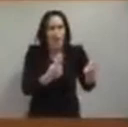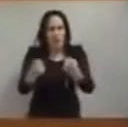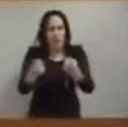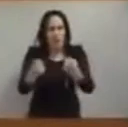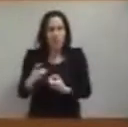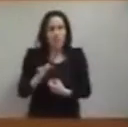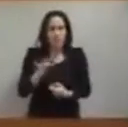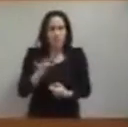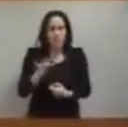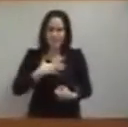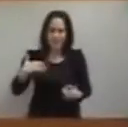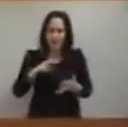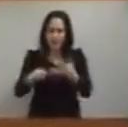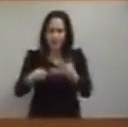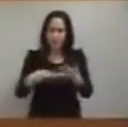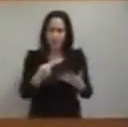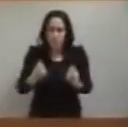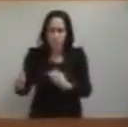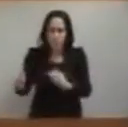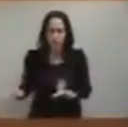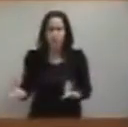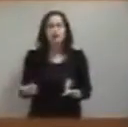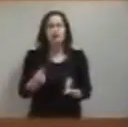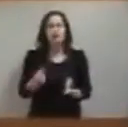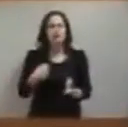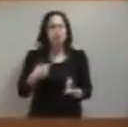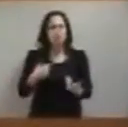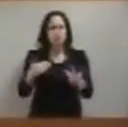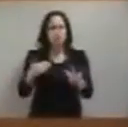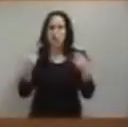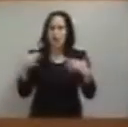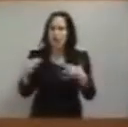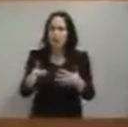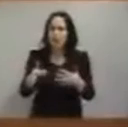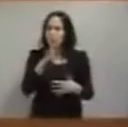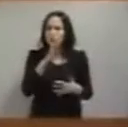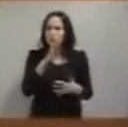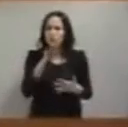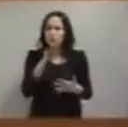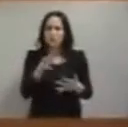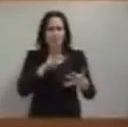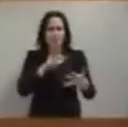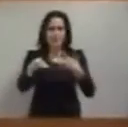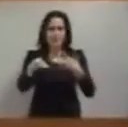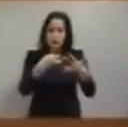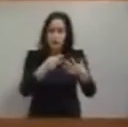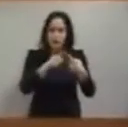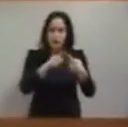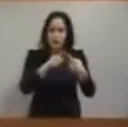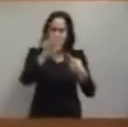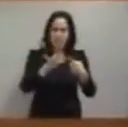deseable. Y celebro que se haya hecho así también porque yo creo que a la transparencia hay que unir otro concepto al que